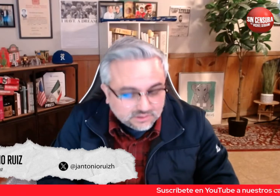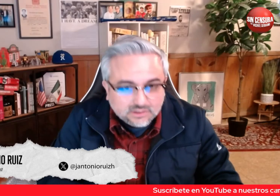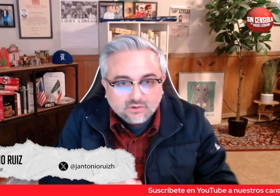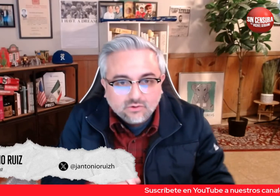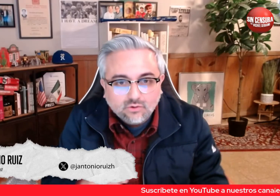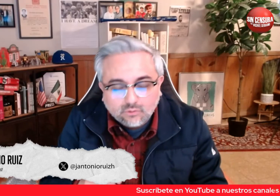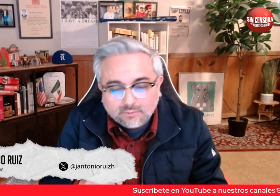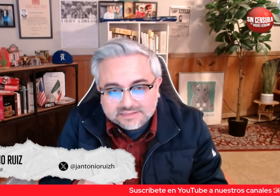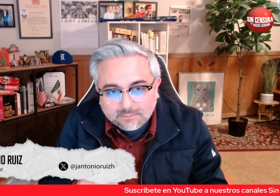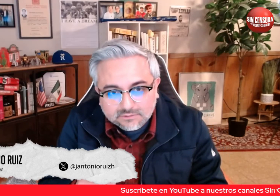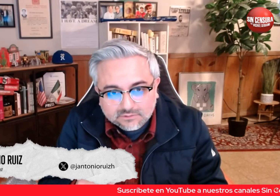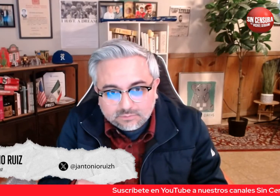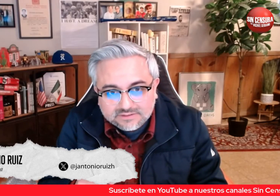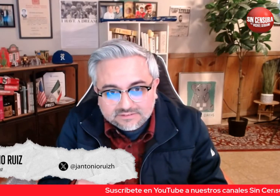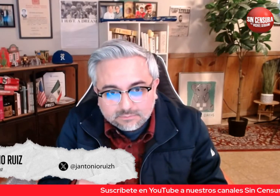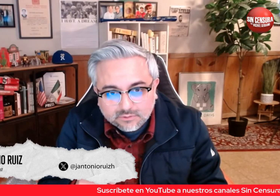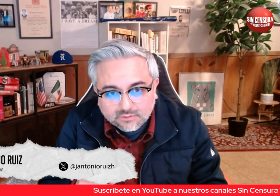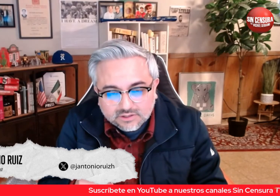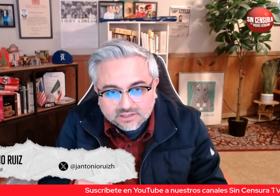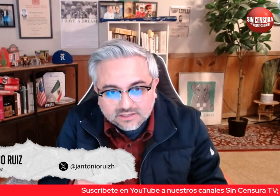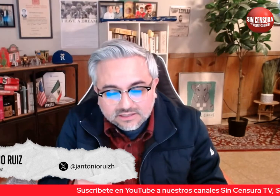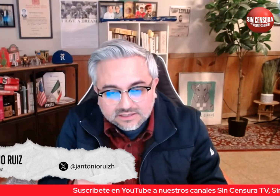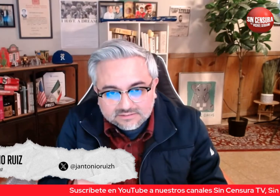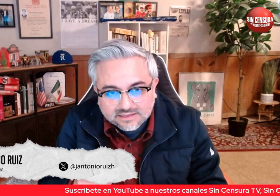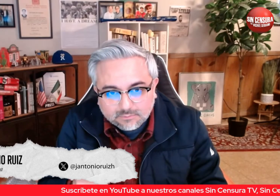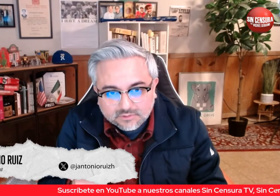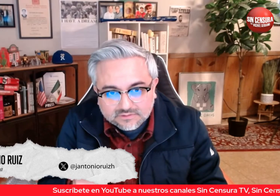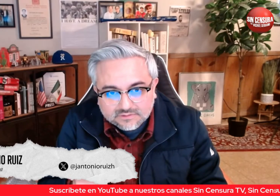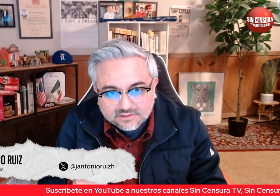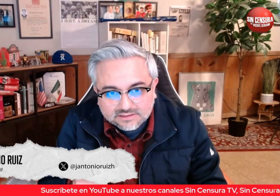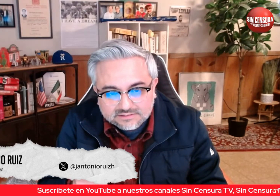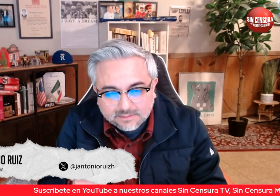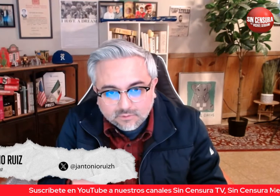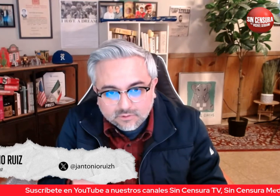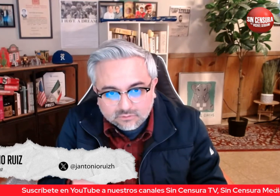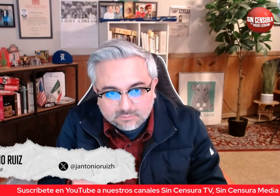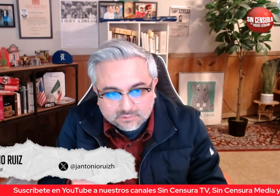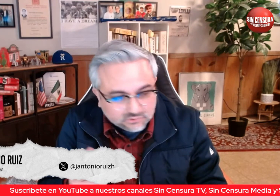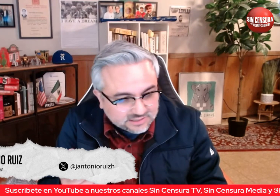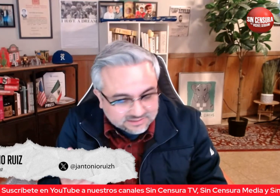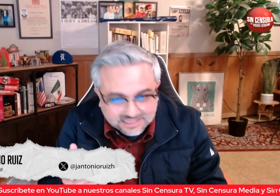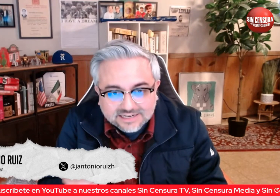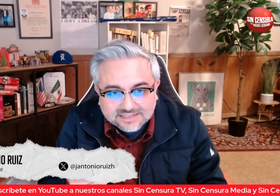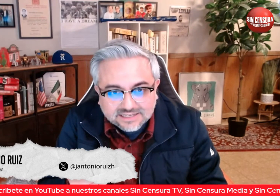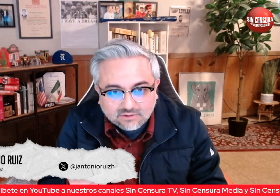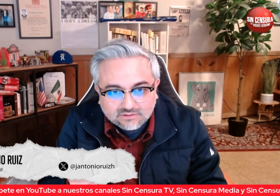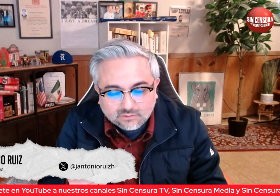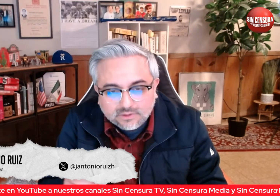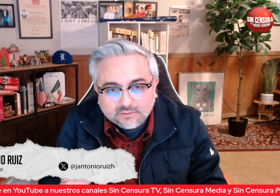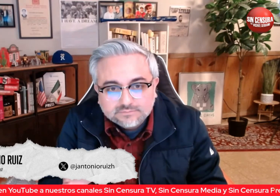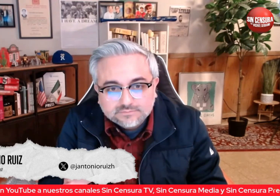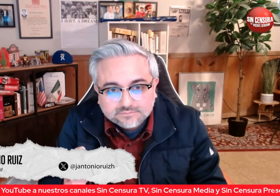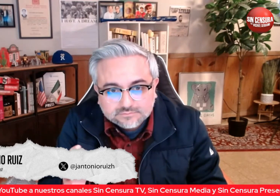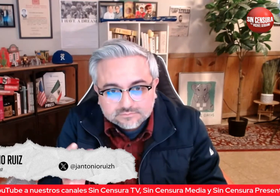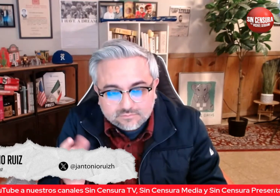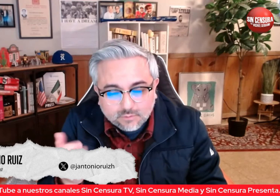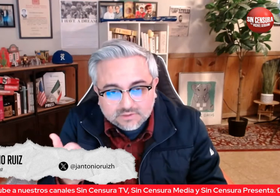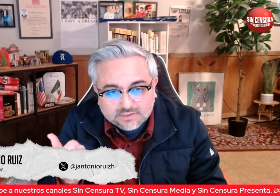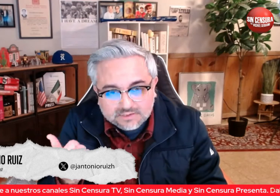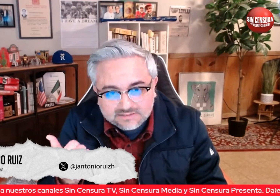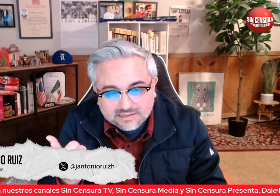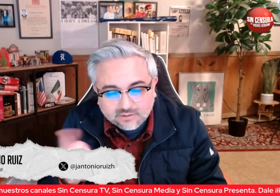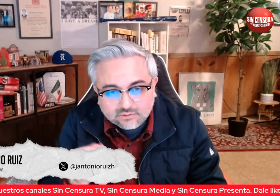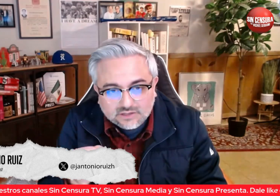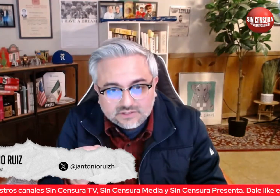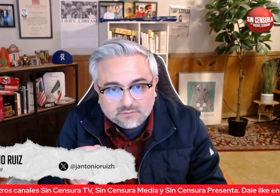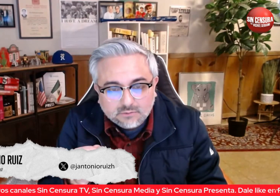respeto. Lo comentábamos desde un principio, este apoyo de $2,000 que tan criticado ha sido. Bueno, pues